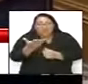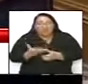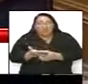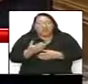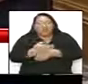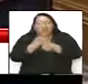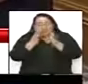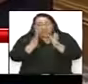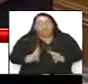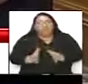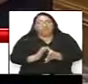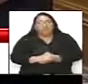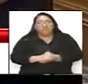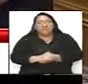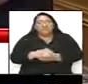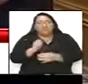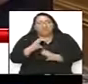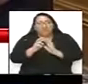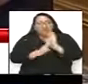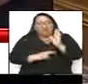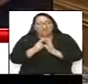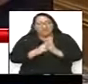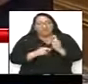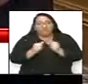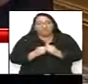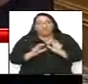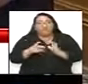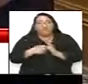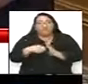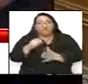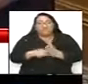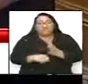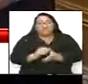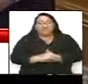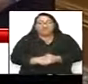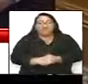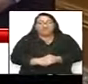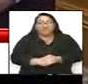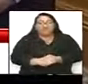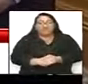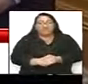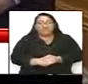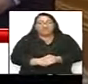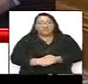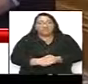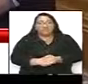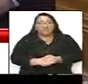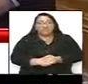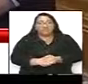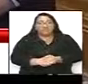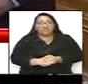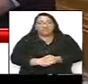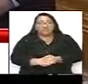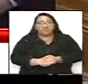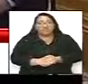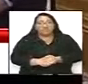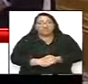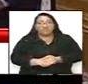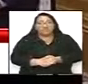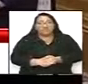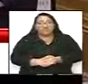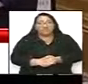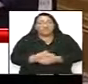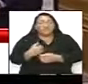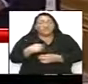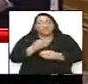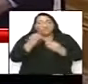en forma formal, como lo indica el reglamento, con las 10 firmas de congresistas que integran el Consejo Directivo, y no